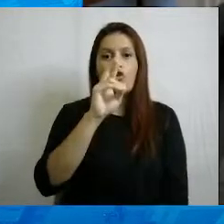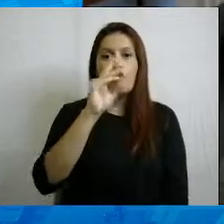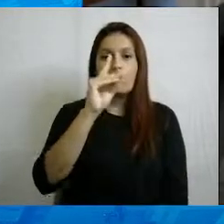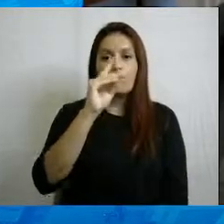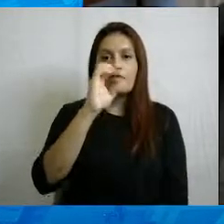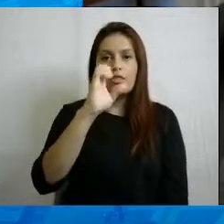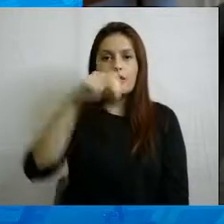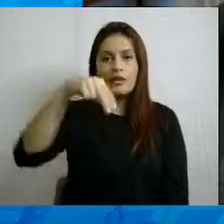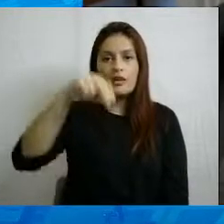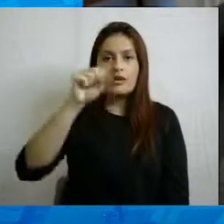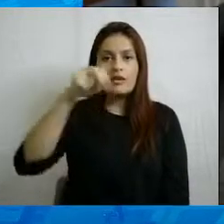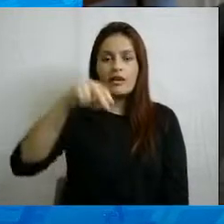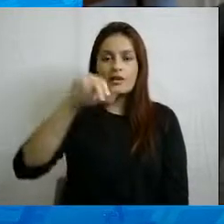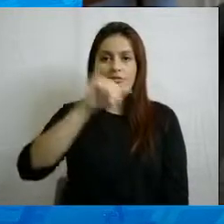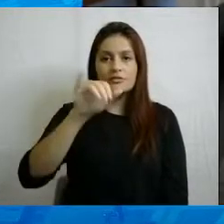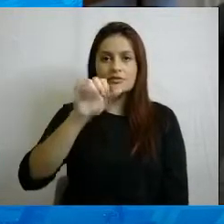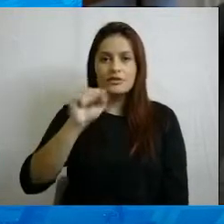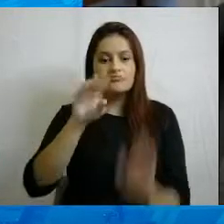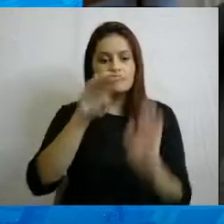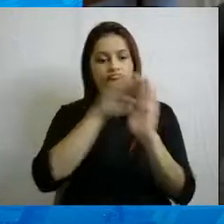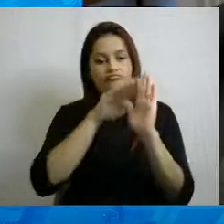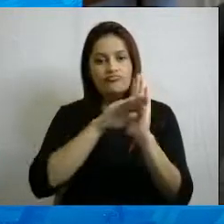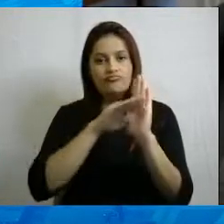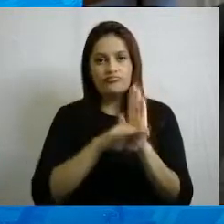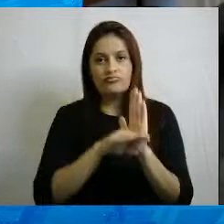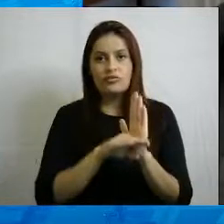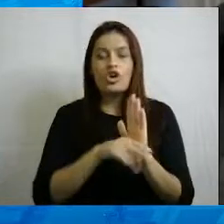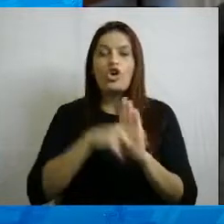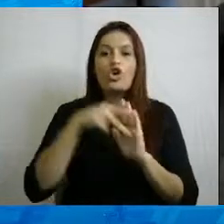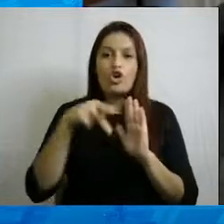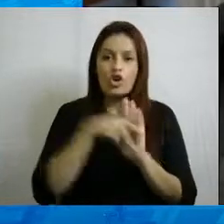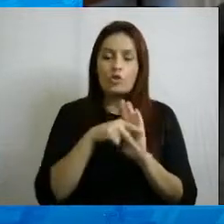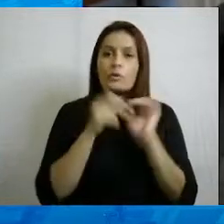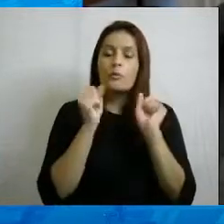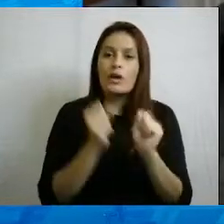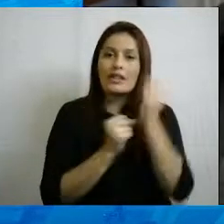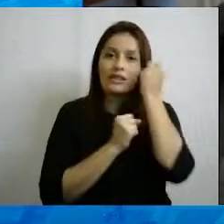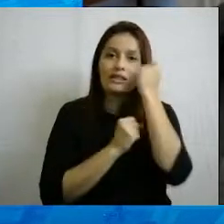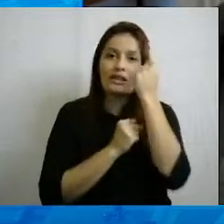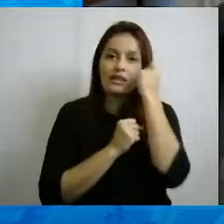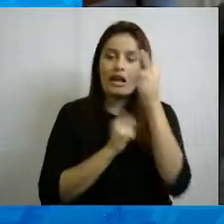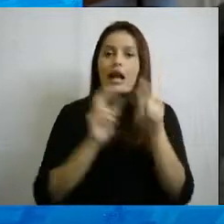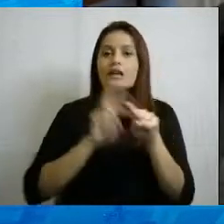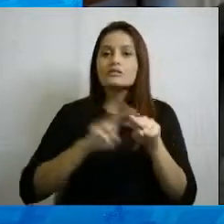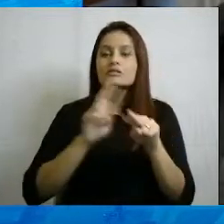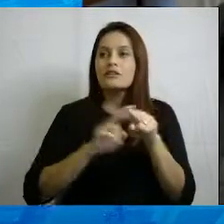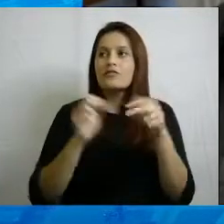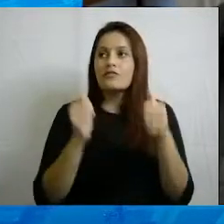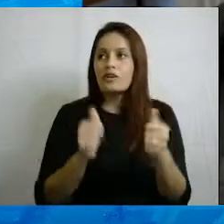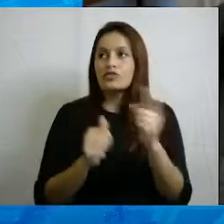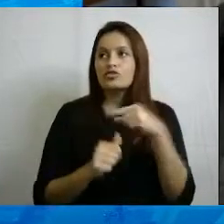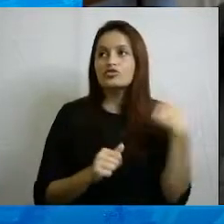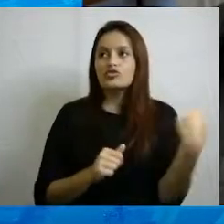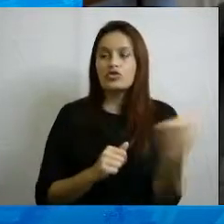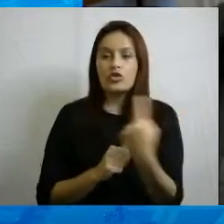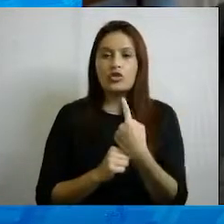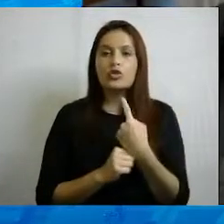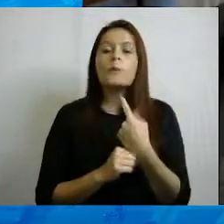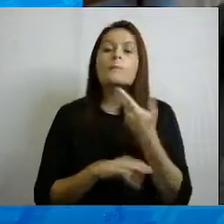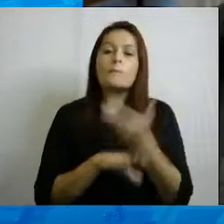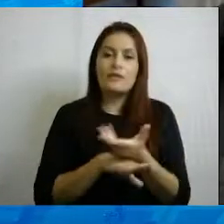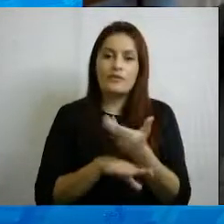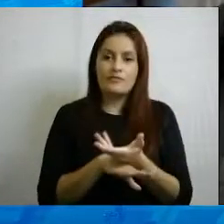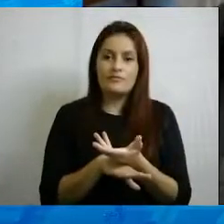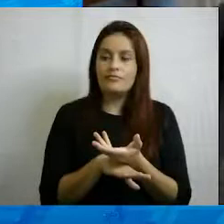una ordenanza es para que nos norme y nos podamos entender y poder funcionar como comunidad, y eso es lo que estamos